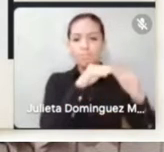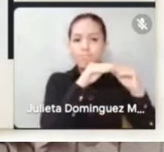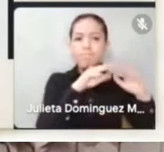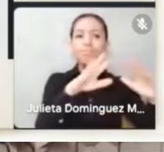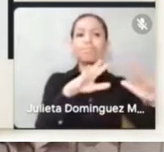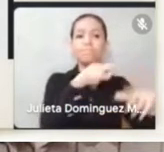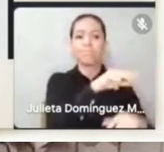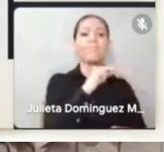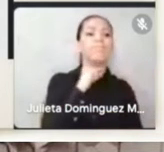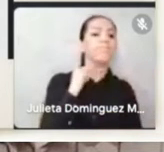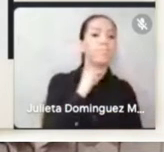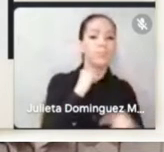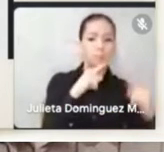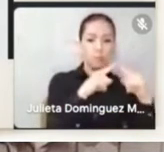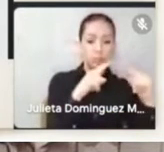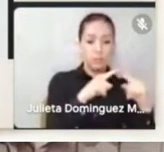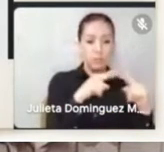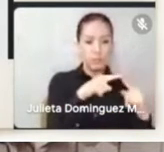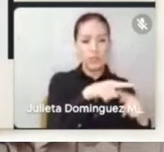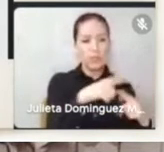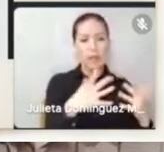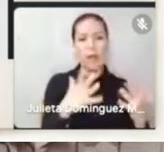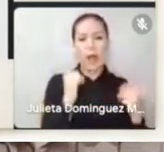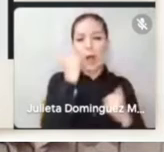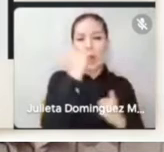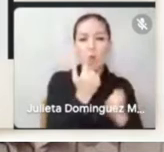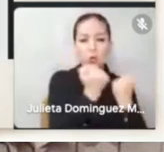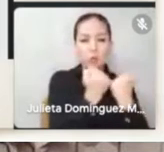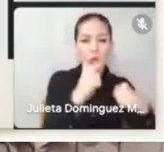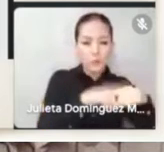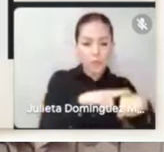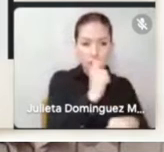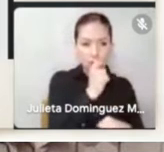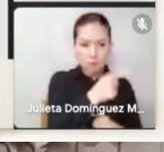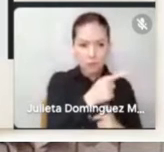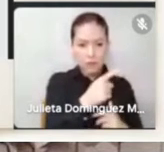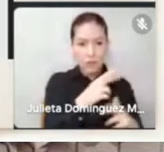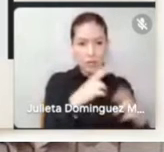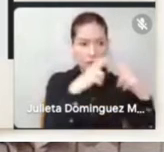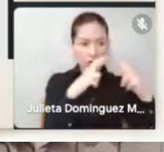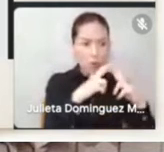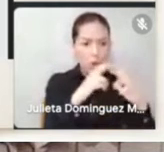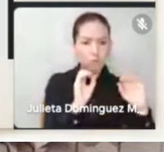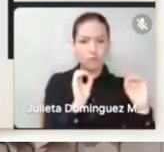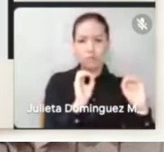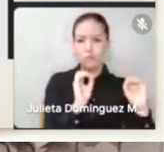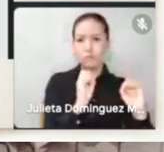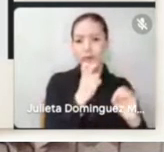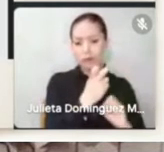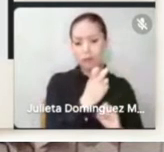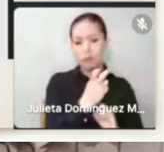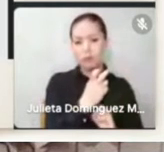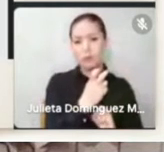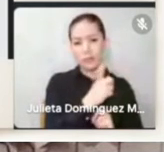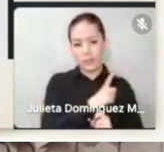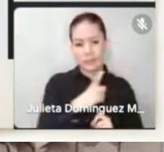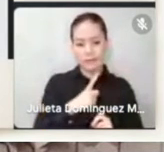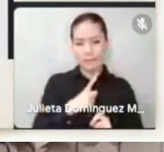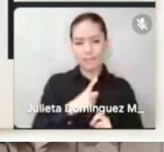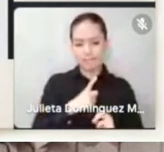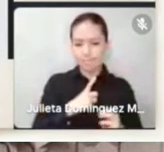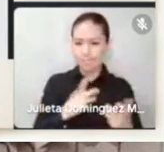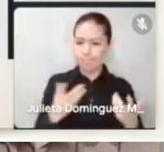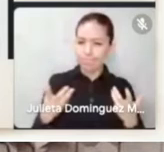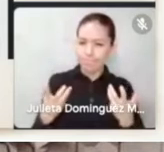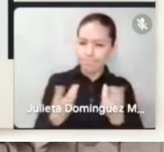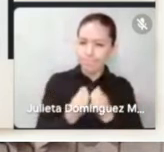homilía señalada no actualiza el uso de expresiones religiosas. Ello, pues para acreditar esta infracción, deben acompañarse de